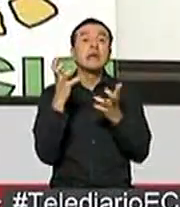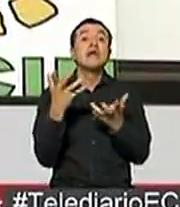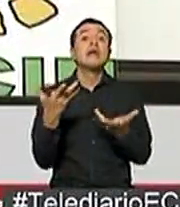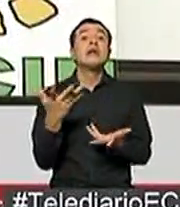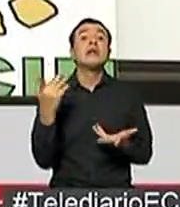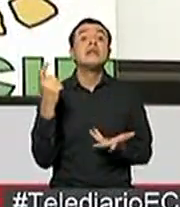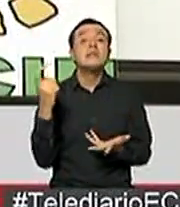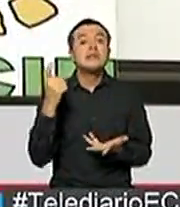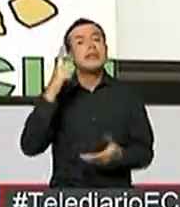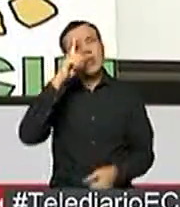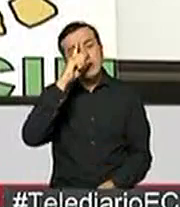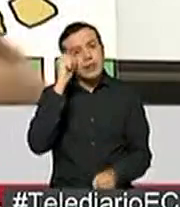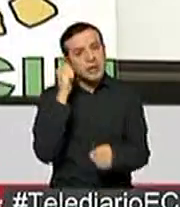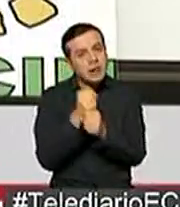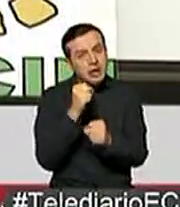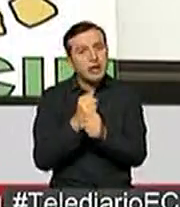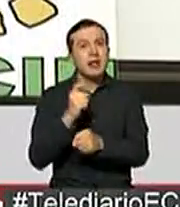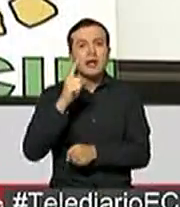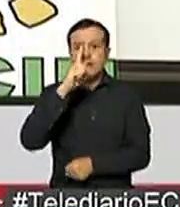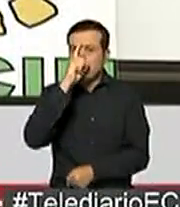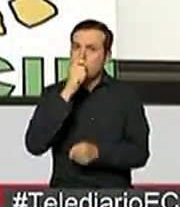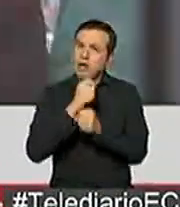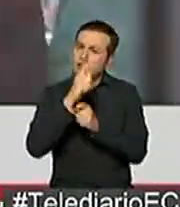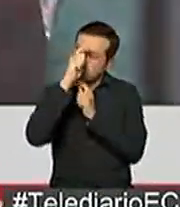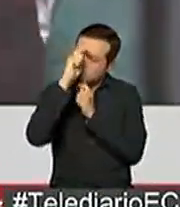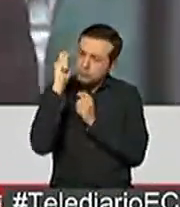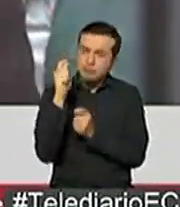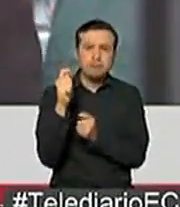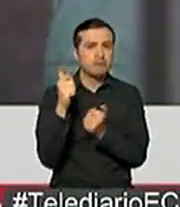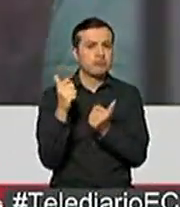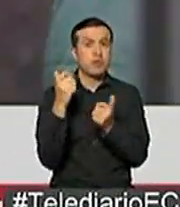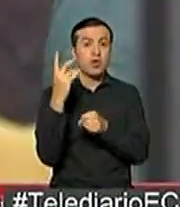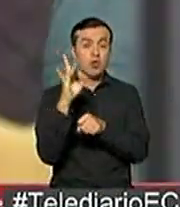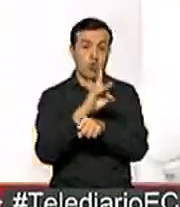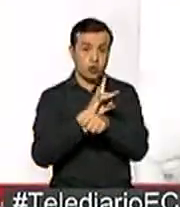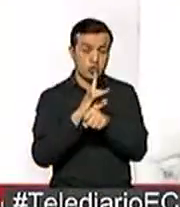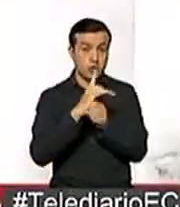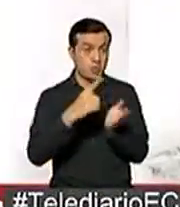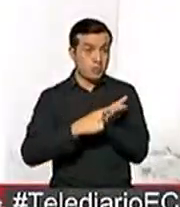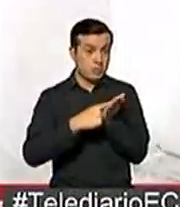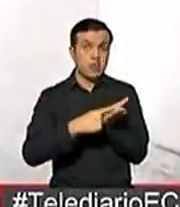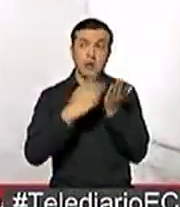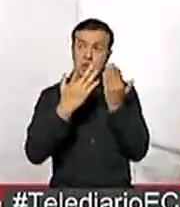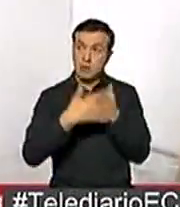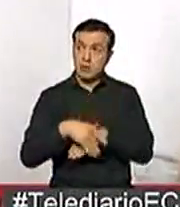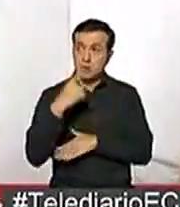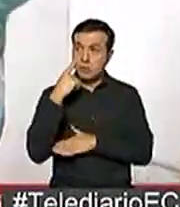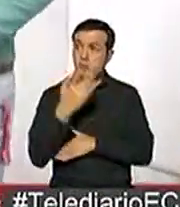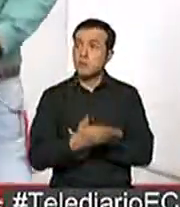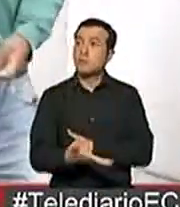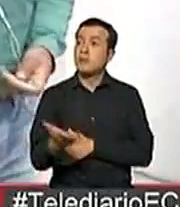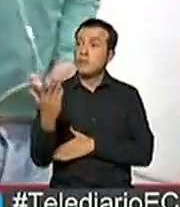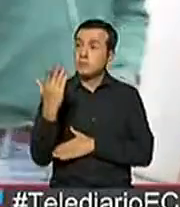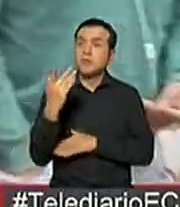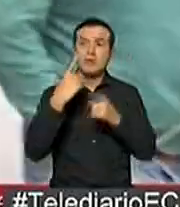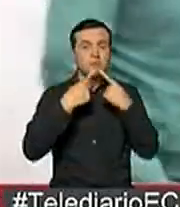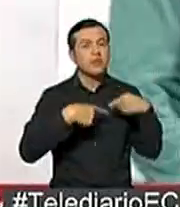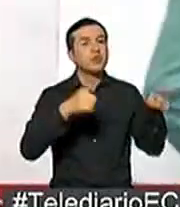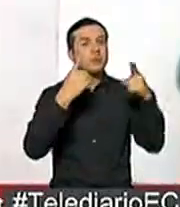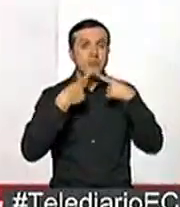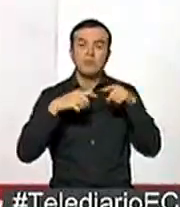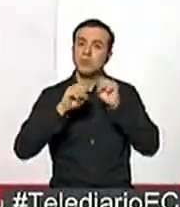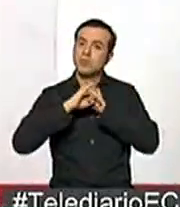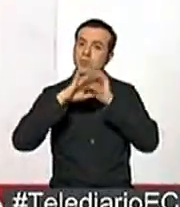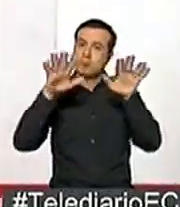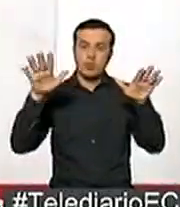necesita trabajar pero trabajar dignamente después de ocho horas de reunión así salieron los dirigentes para llevar este mensaje de unidad